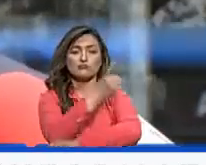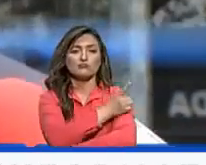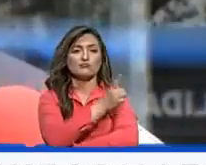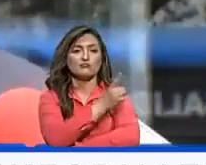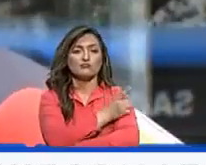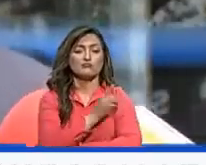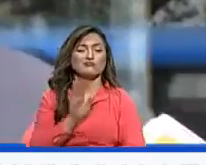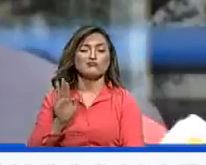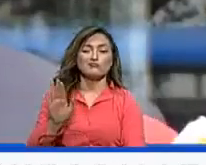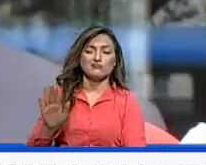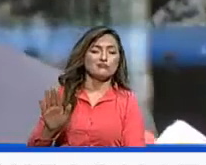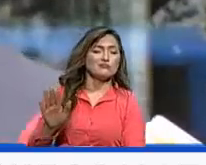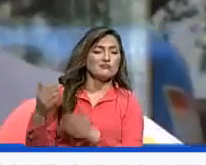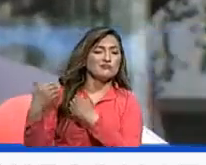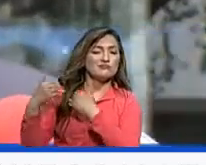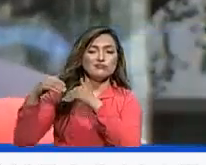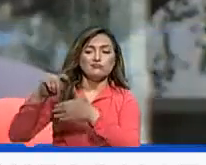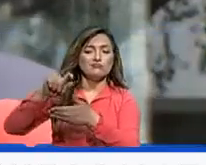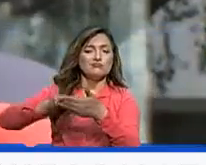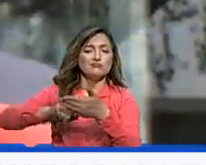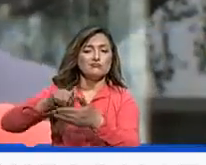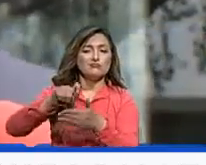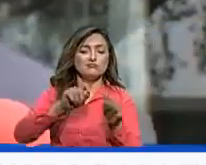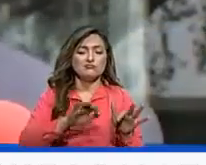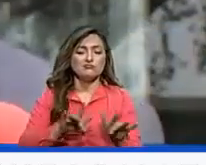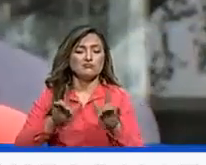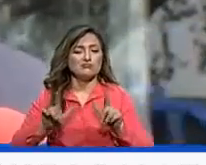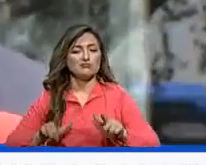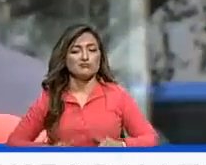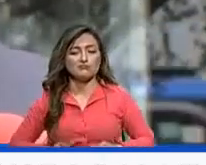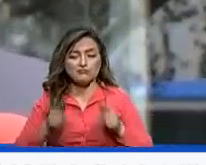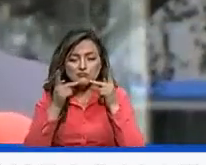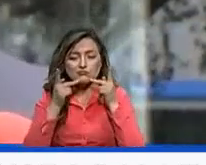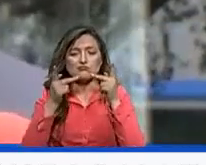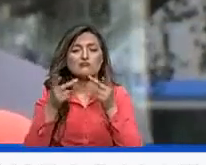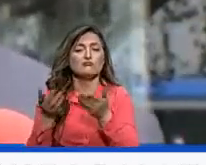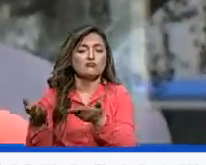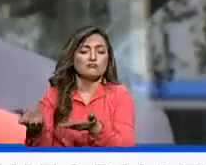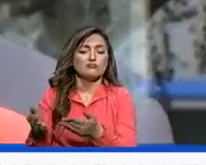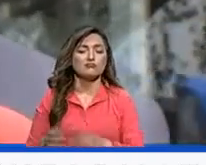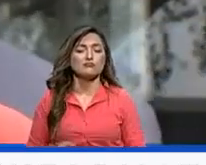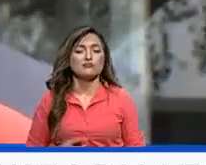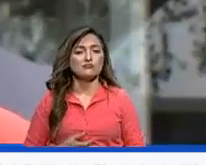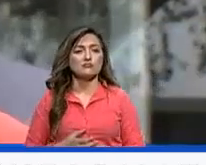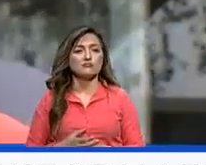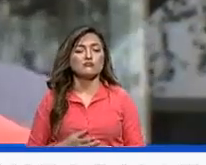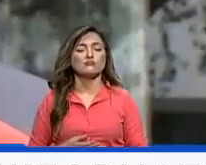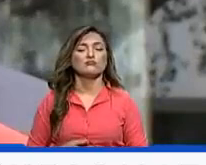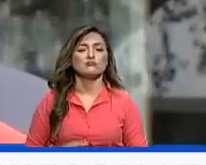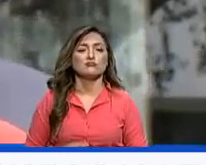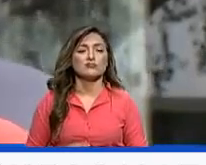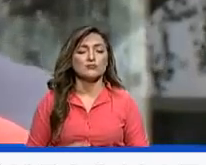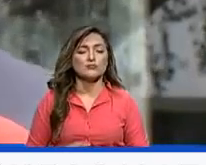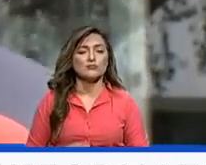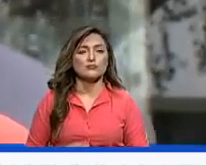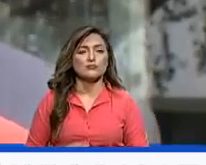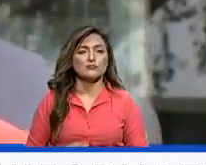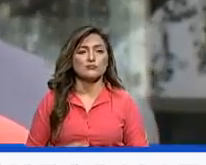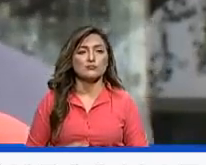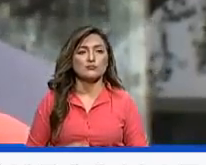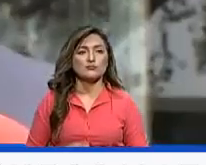las facultades de contratación a la Secretaría de Salud Pública. Adicionalmente, no se puede criminalizar el